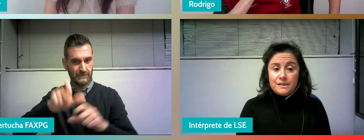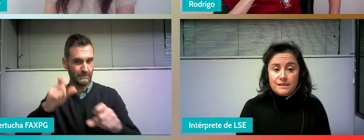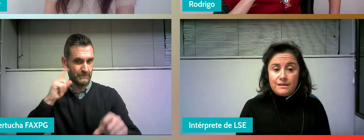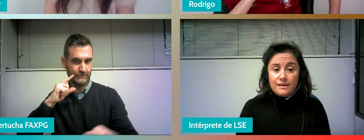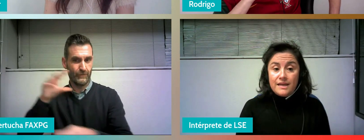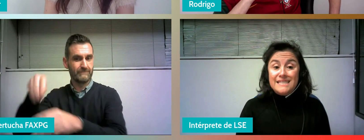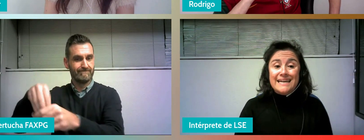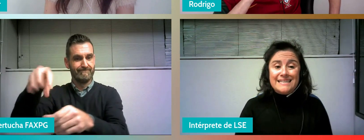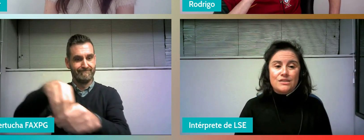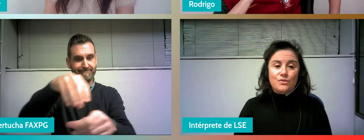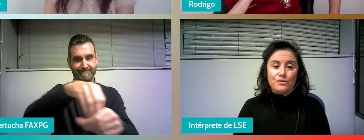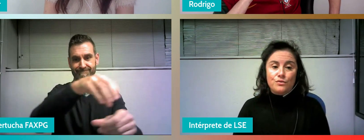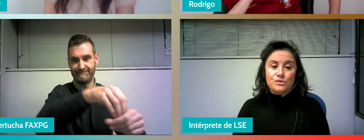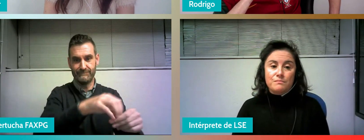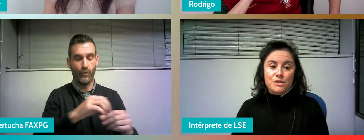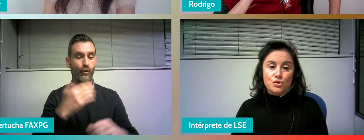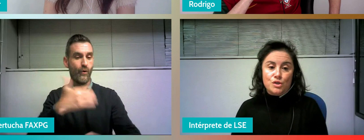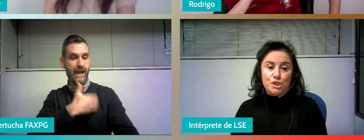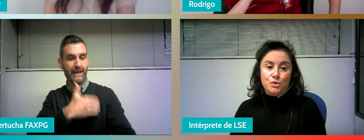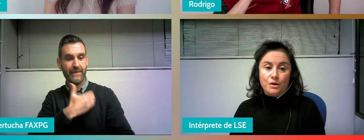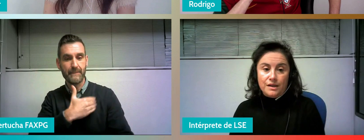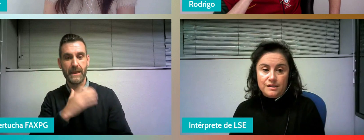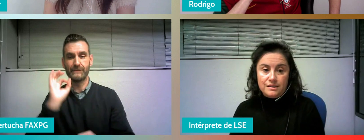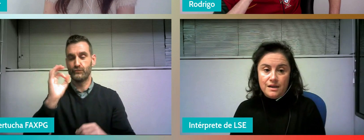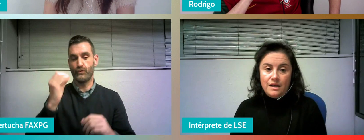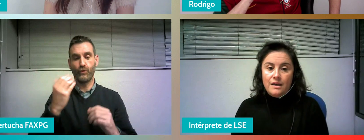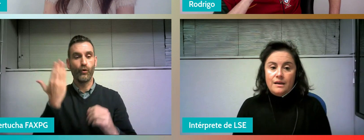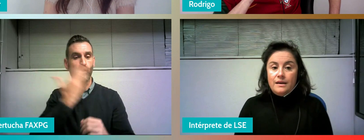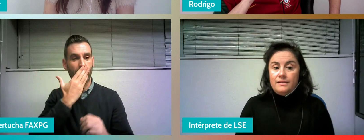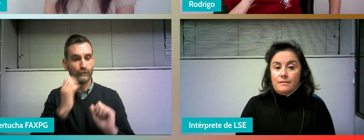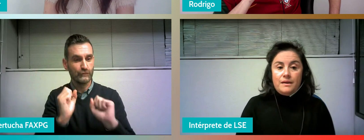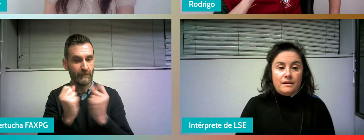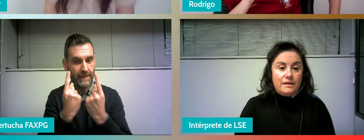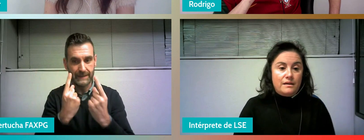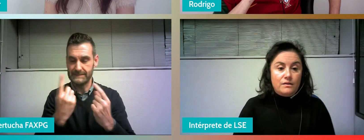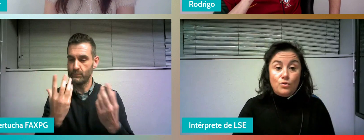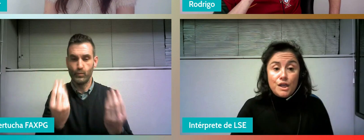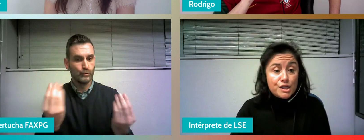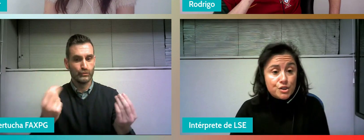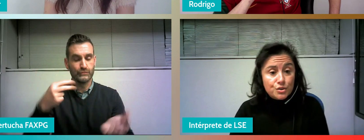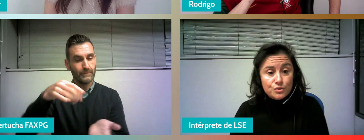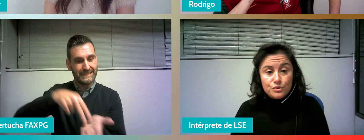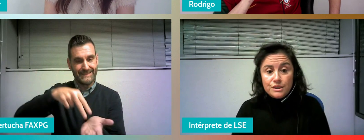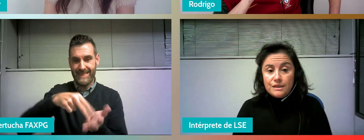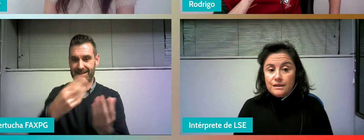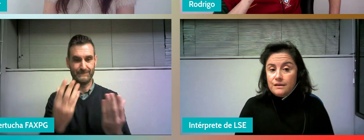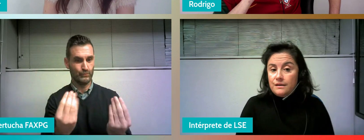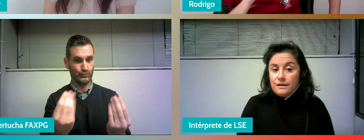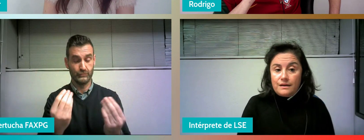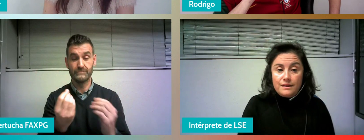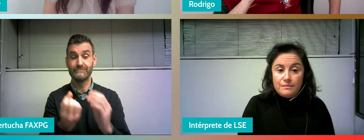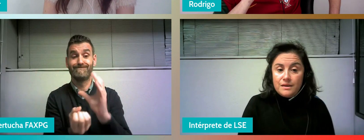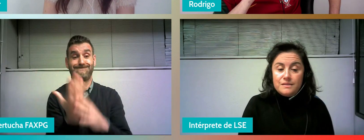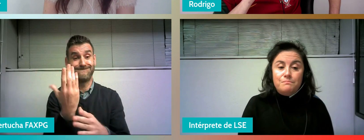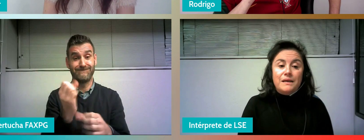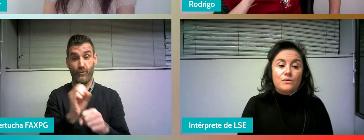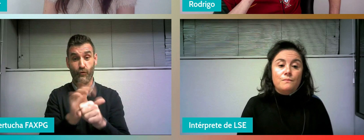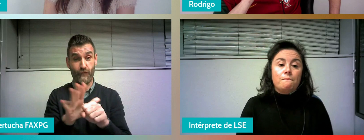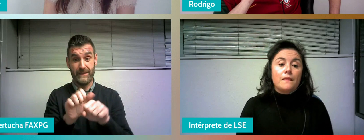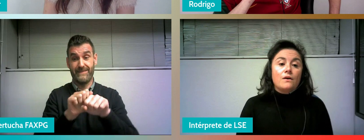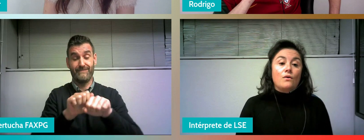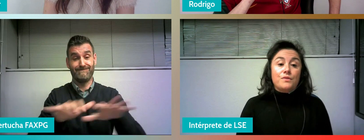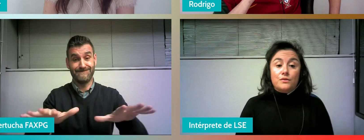cursos presenciais nas asociacións de persoas xordas. Tamén en colexios, academias,